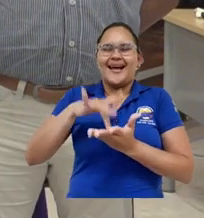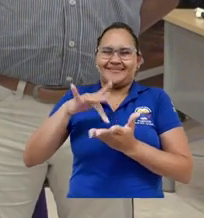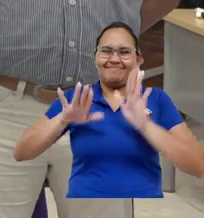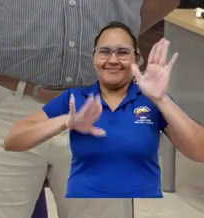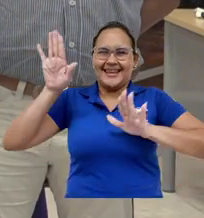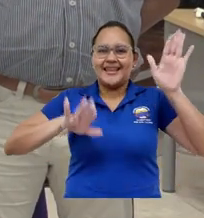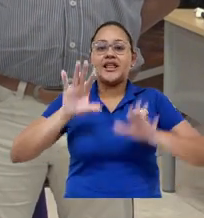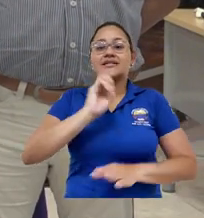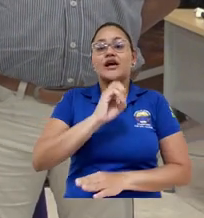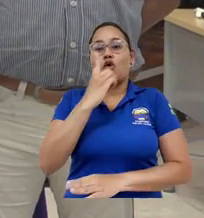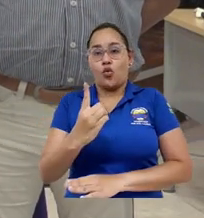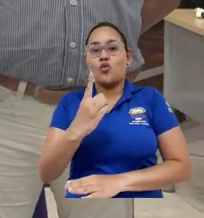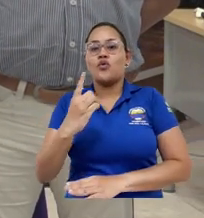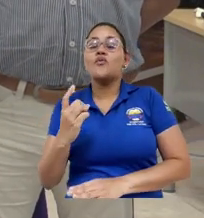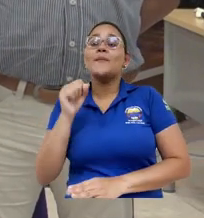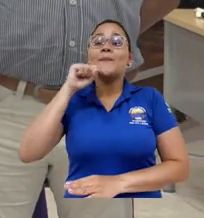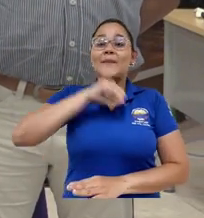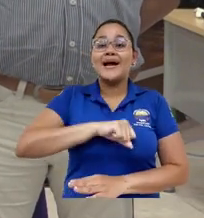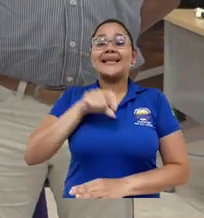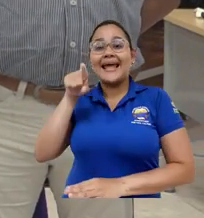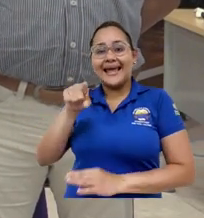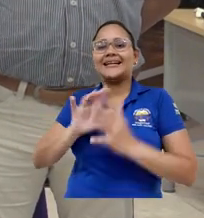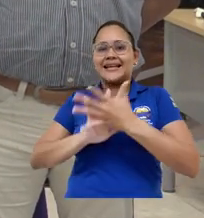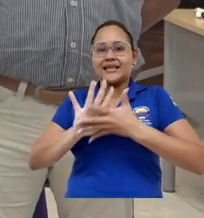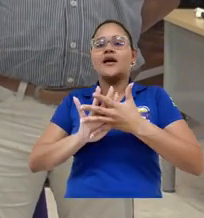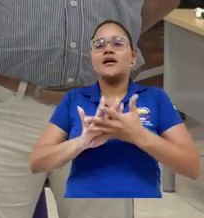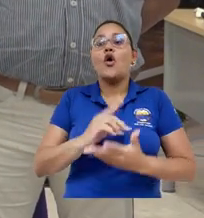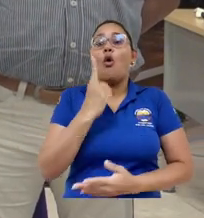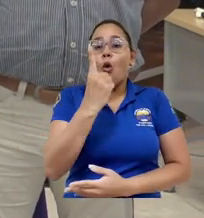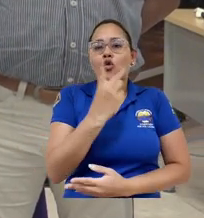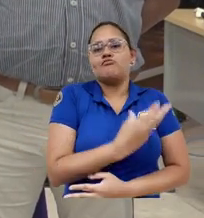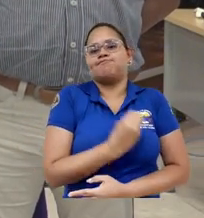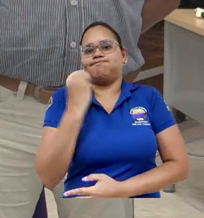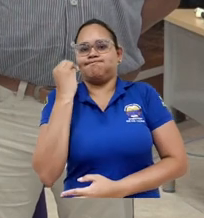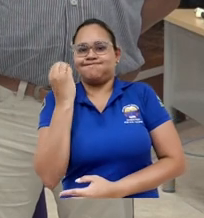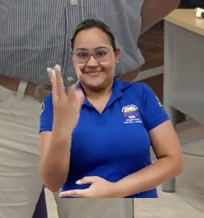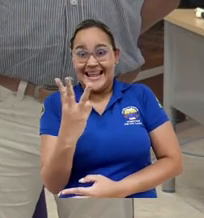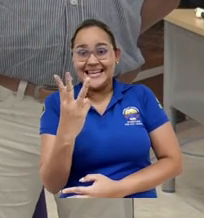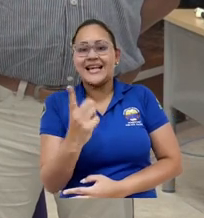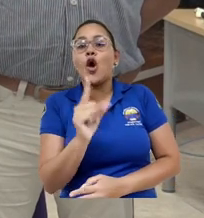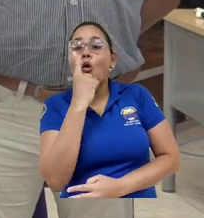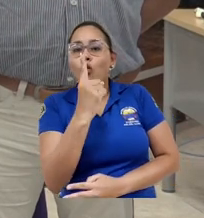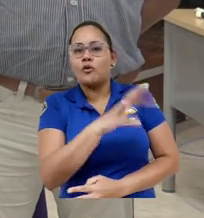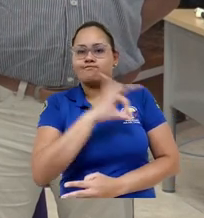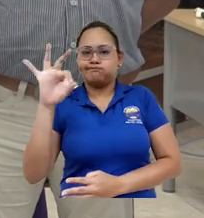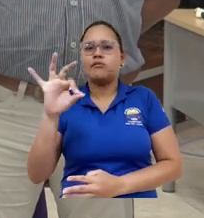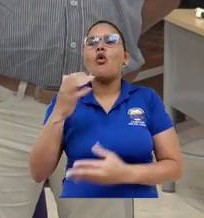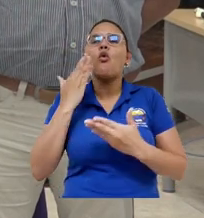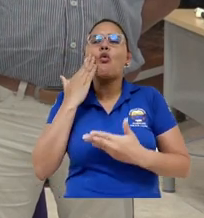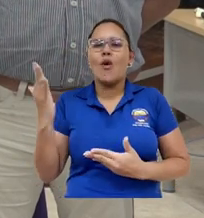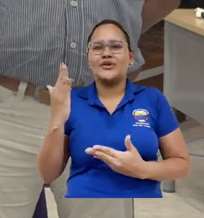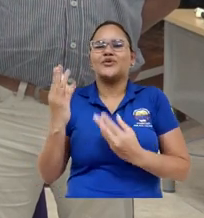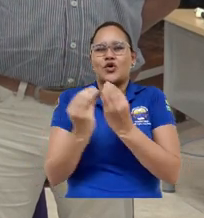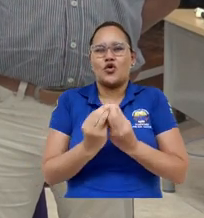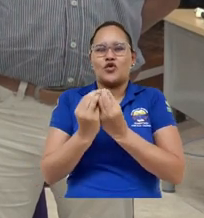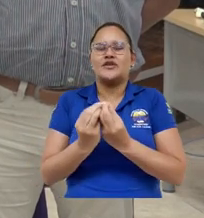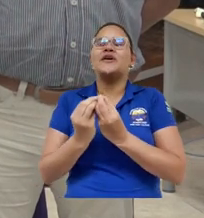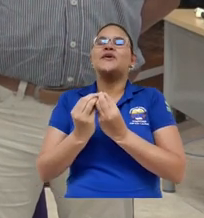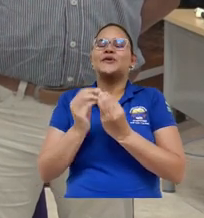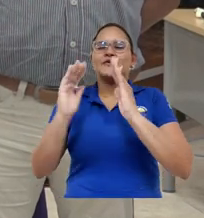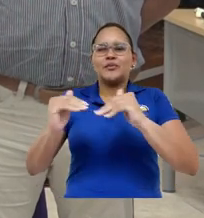candidato 01, Pablo Hernán Vera Salazar, es el único que pasa a la terna que será presentada ante el Consejo Superior